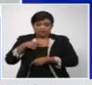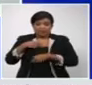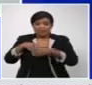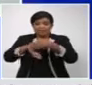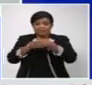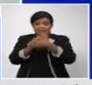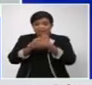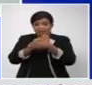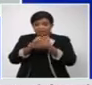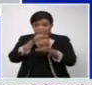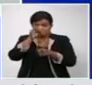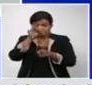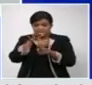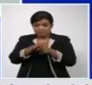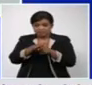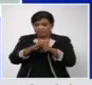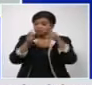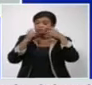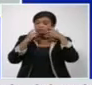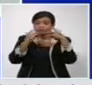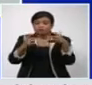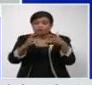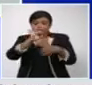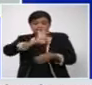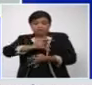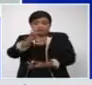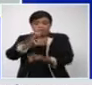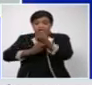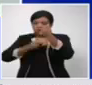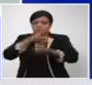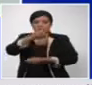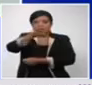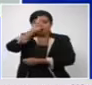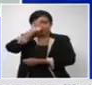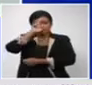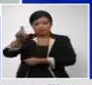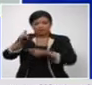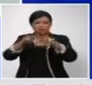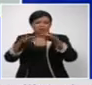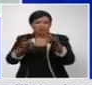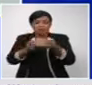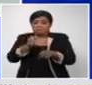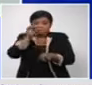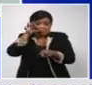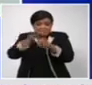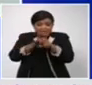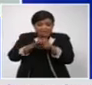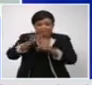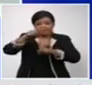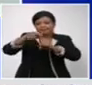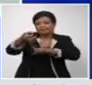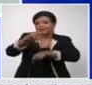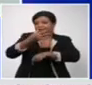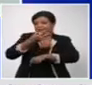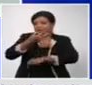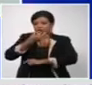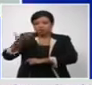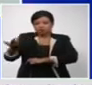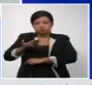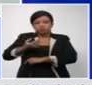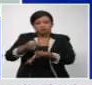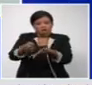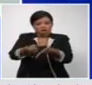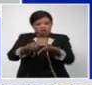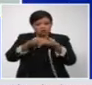primeros días son decisivos. El tratamiento que se impone desde el primer momento, fíjense, incluso en los casos